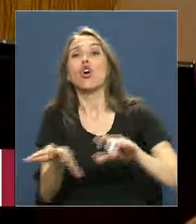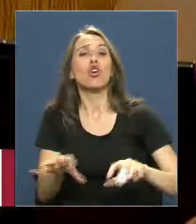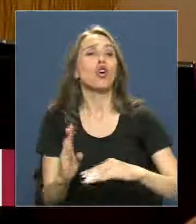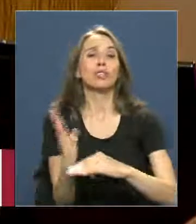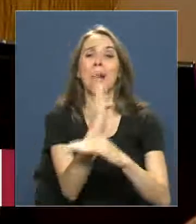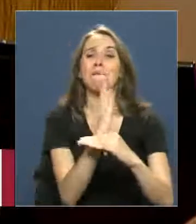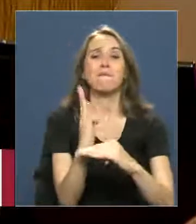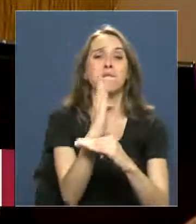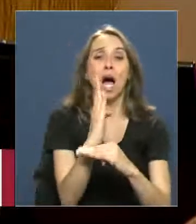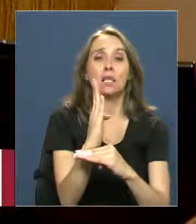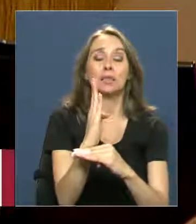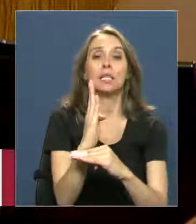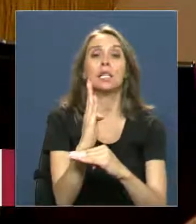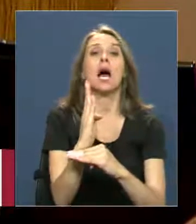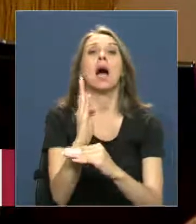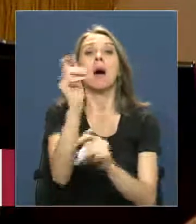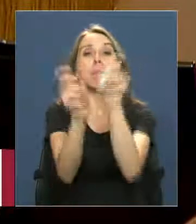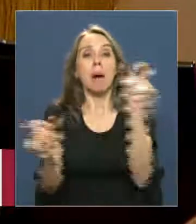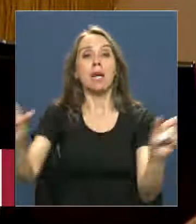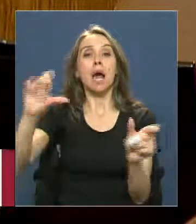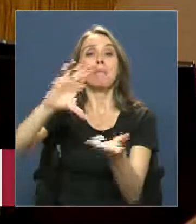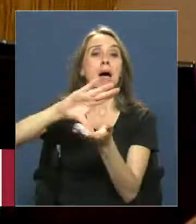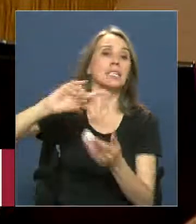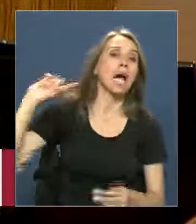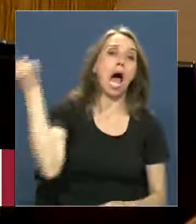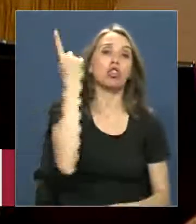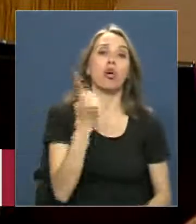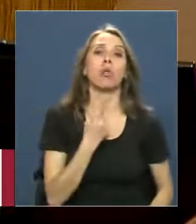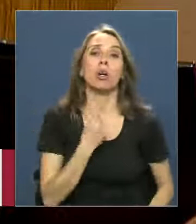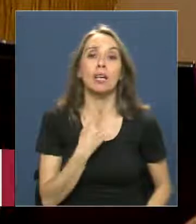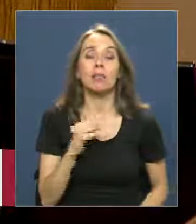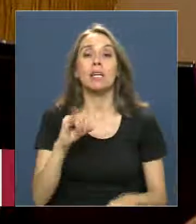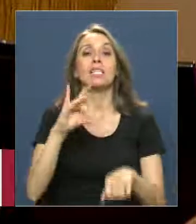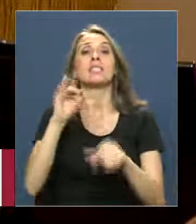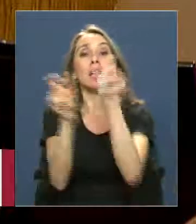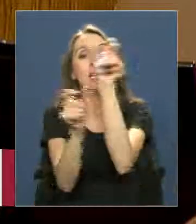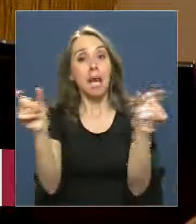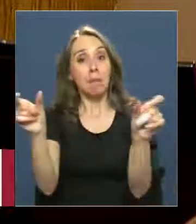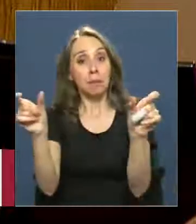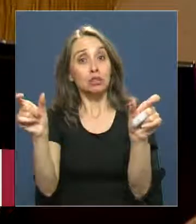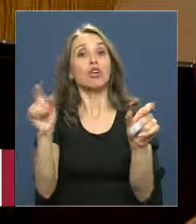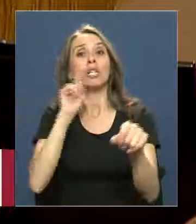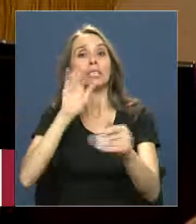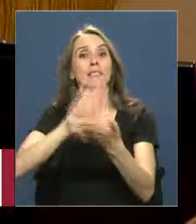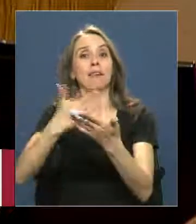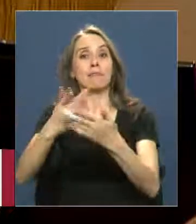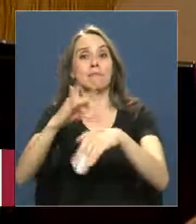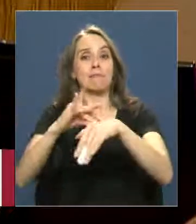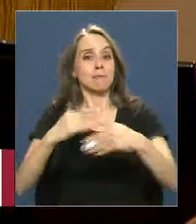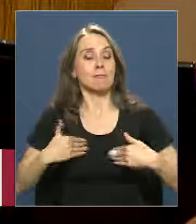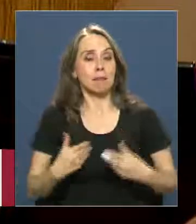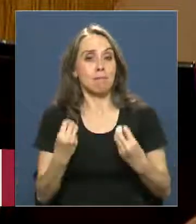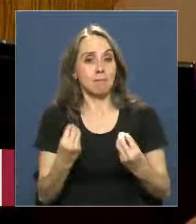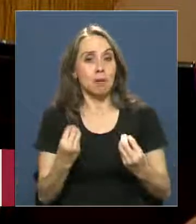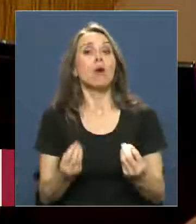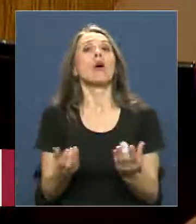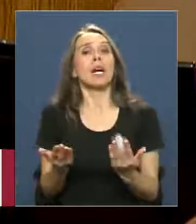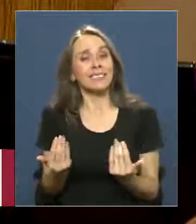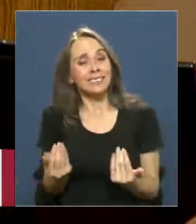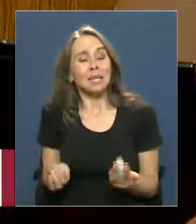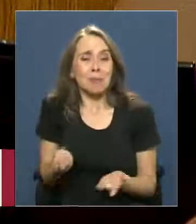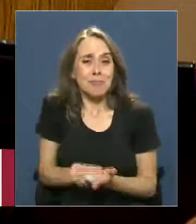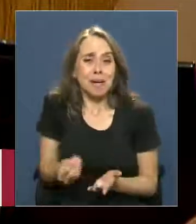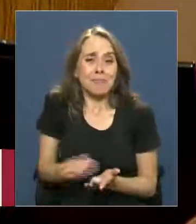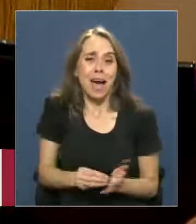para el interés general de la nación y la salubridad pública de la población. Yo creo que es necesario que sigamos legislando.